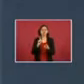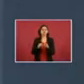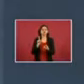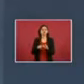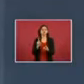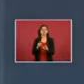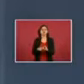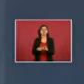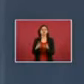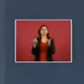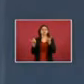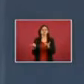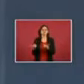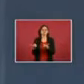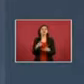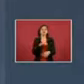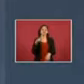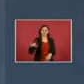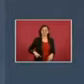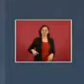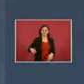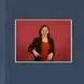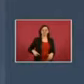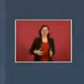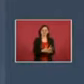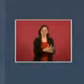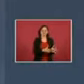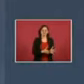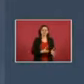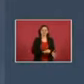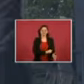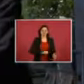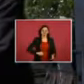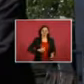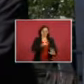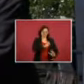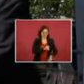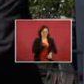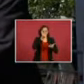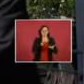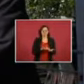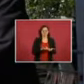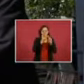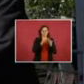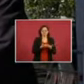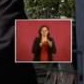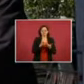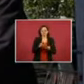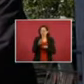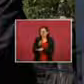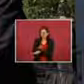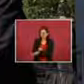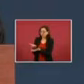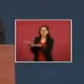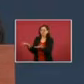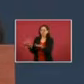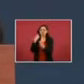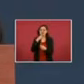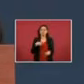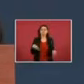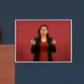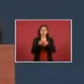provienen de lo que se ahorra con el combate a la corrupción y con la eliminación